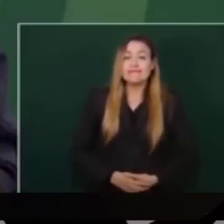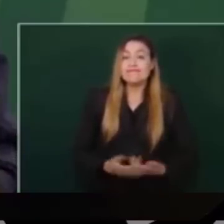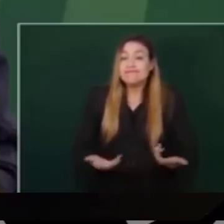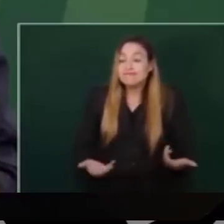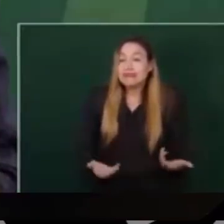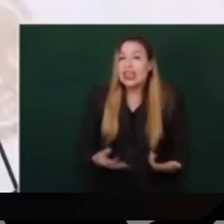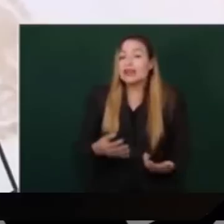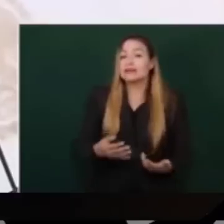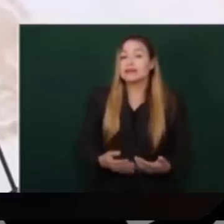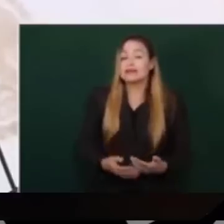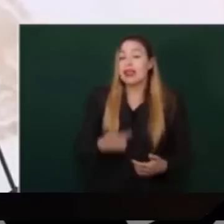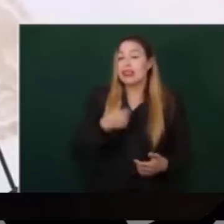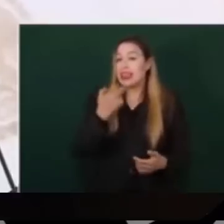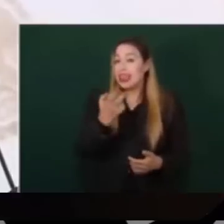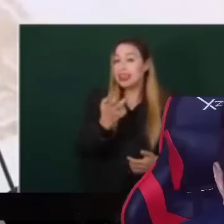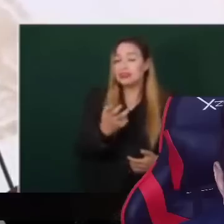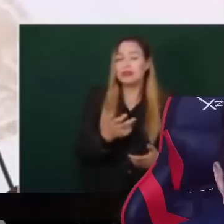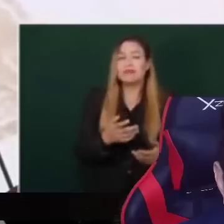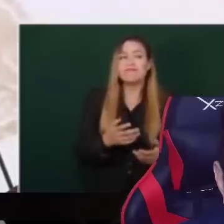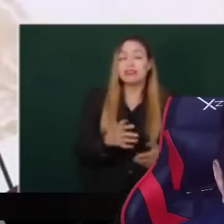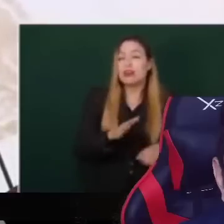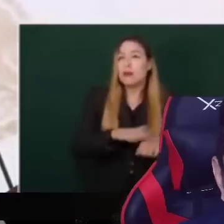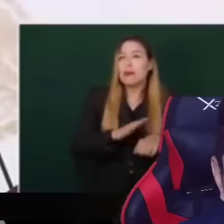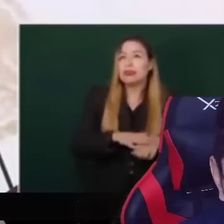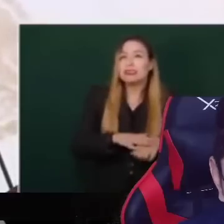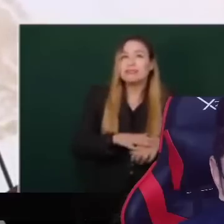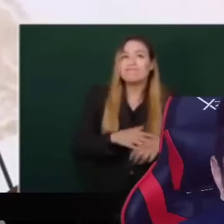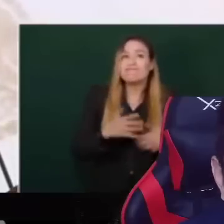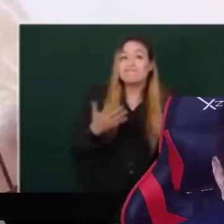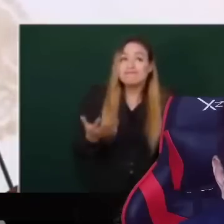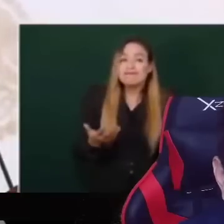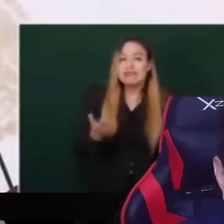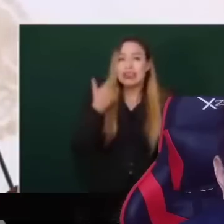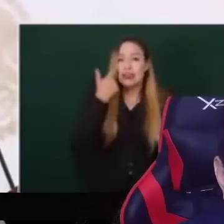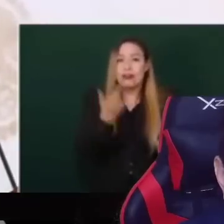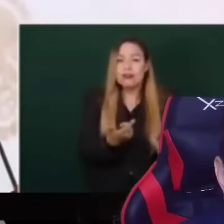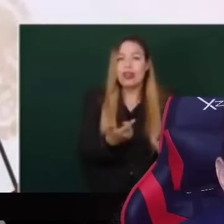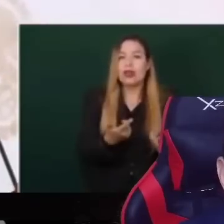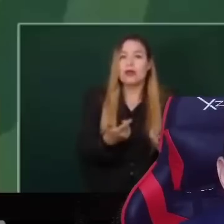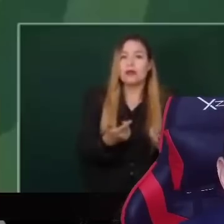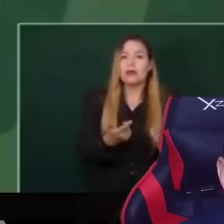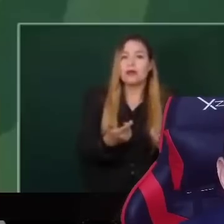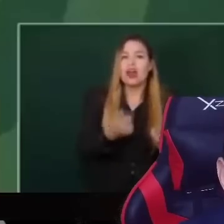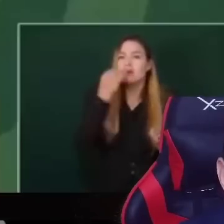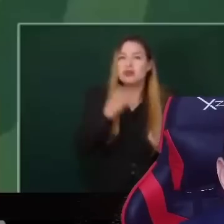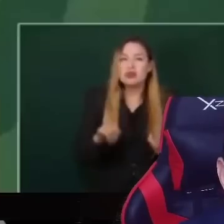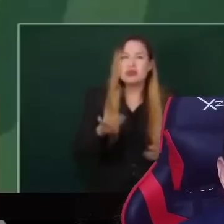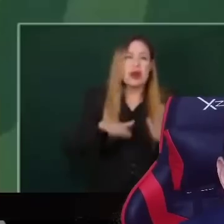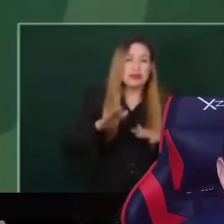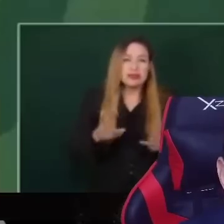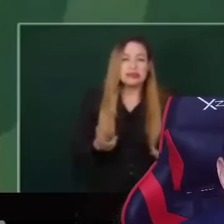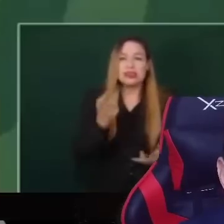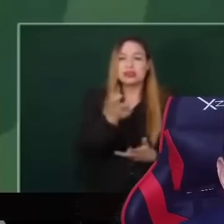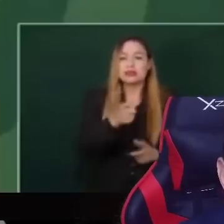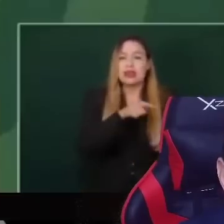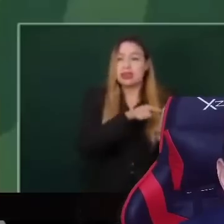significativo, patético a veces, es que los que insultan